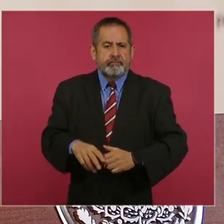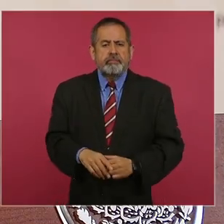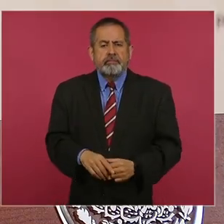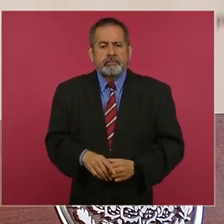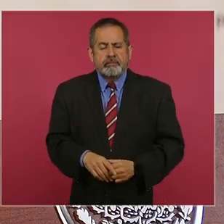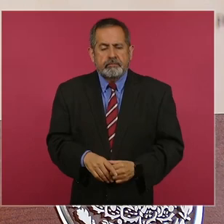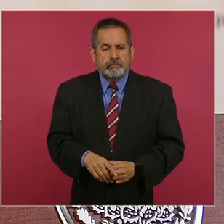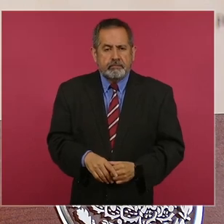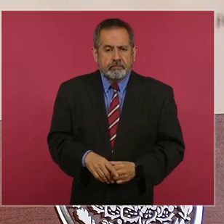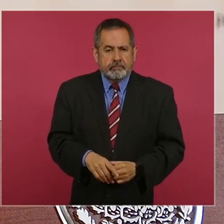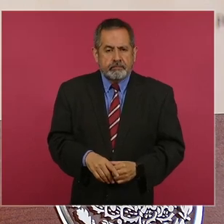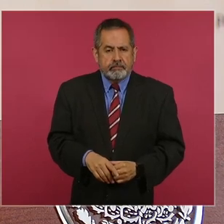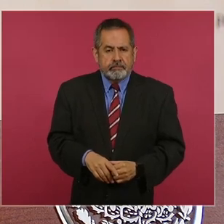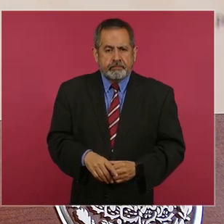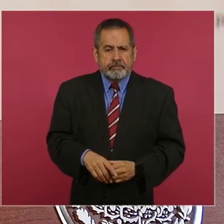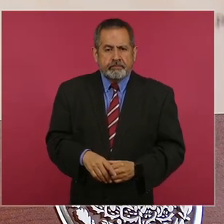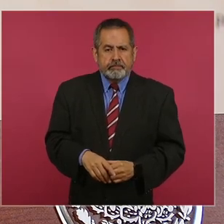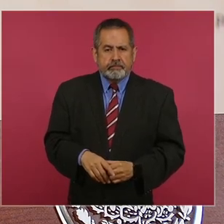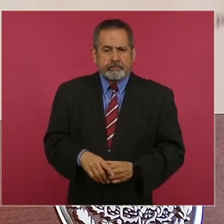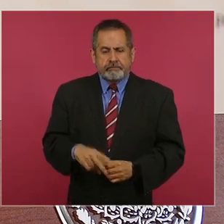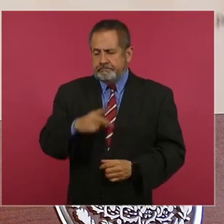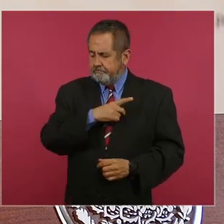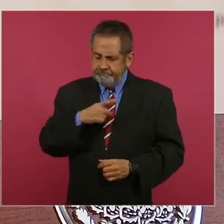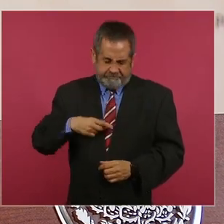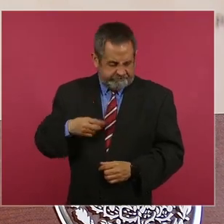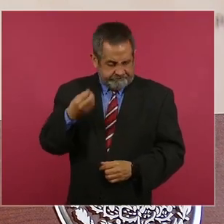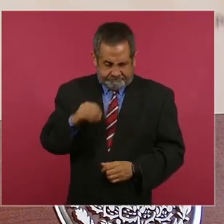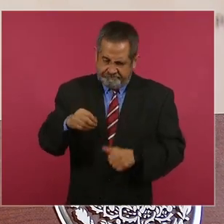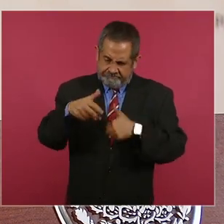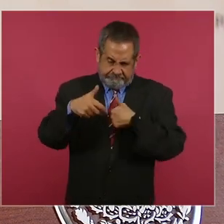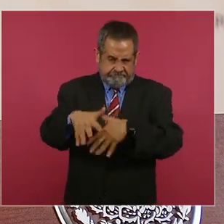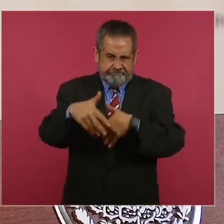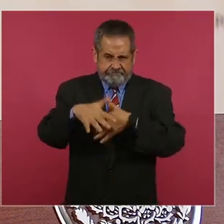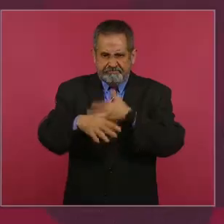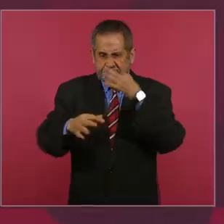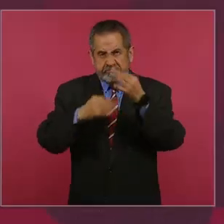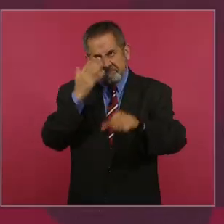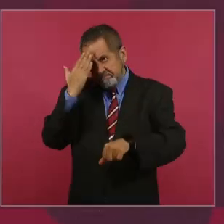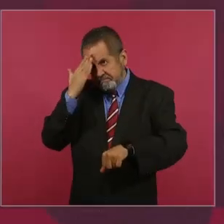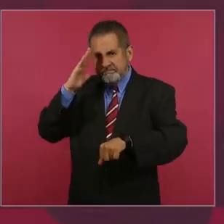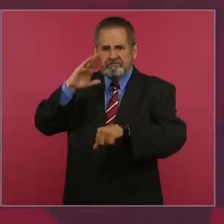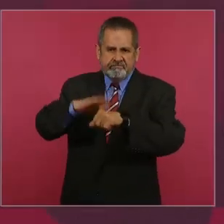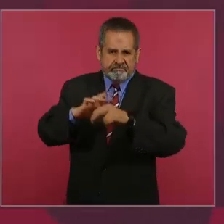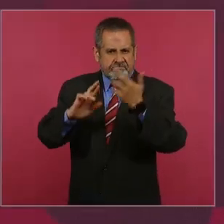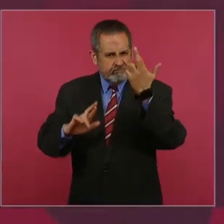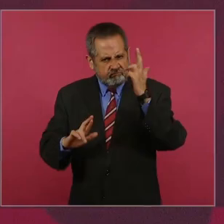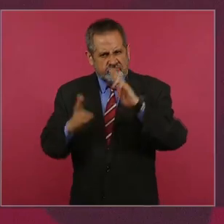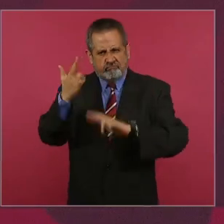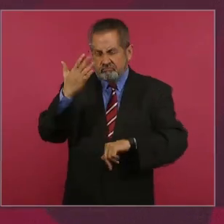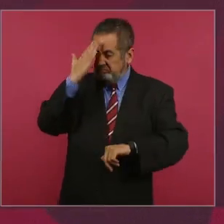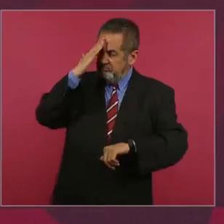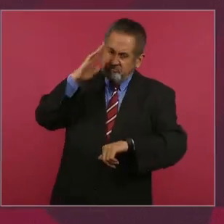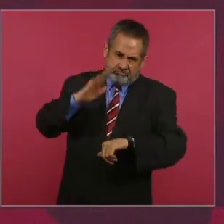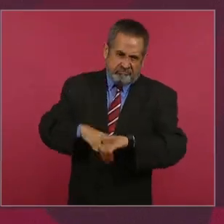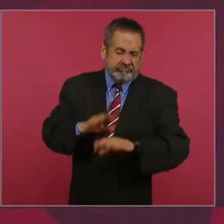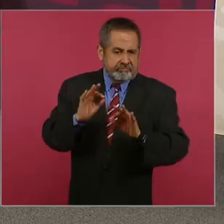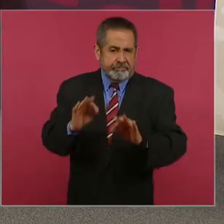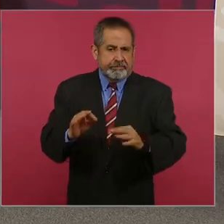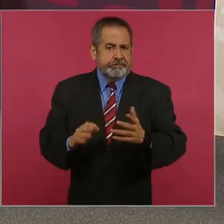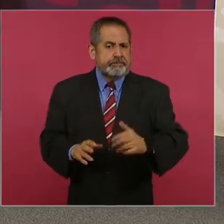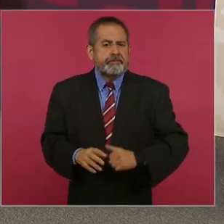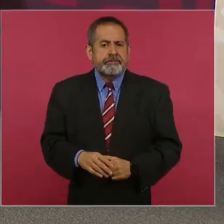tenemos que hacer el desfile tenemos que conmemorar la revolución nada